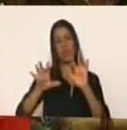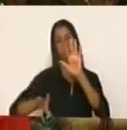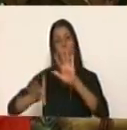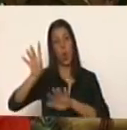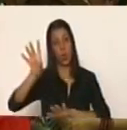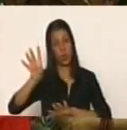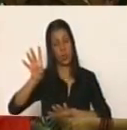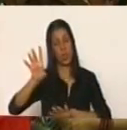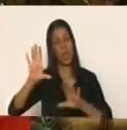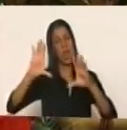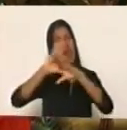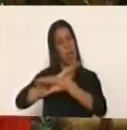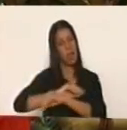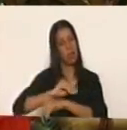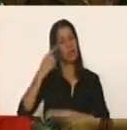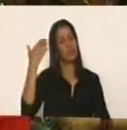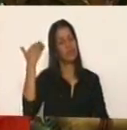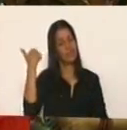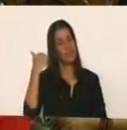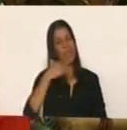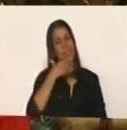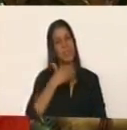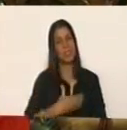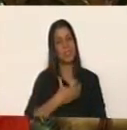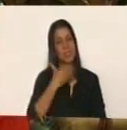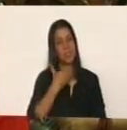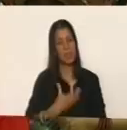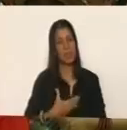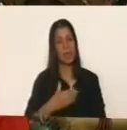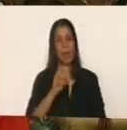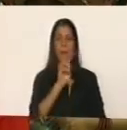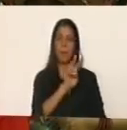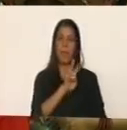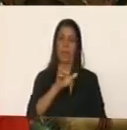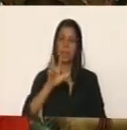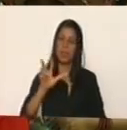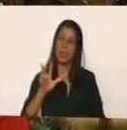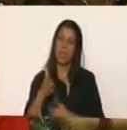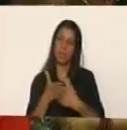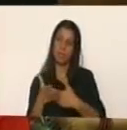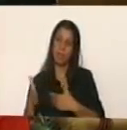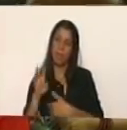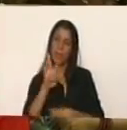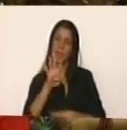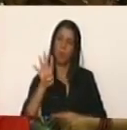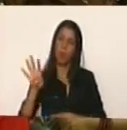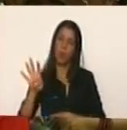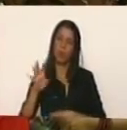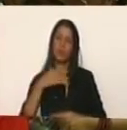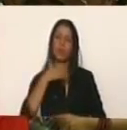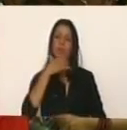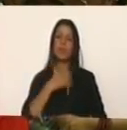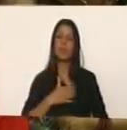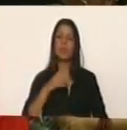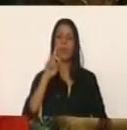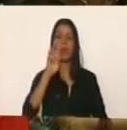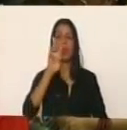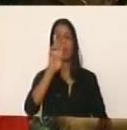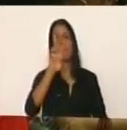aquella noche gloriosa de diciembre, 23 para 24 de diciembre de